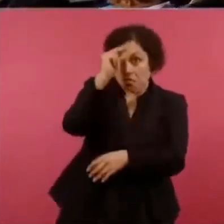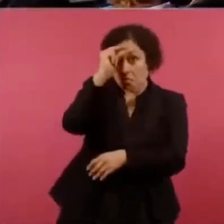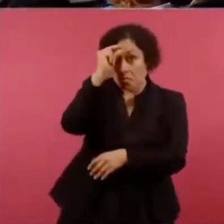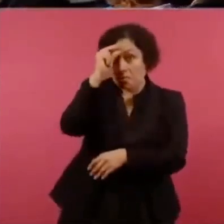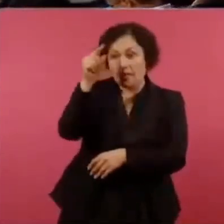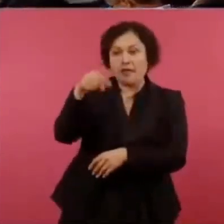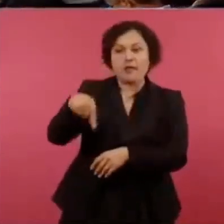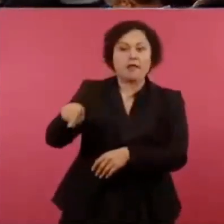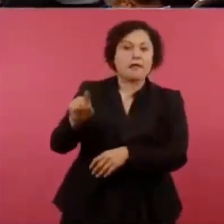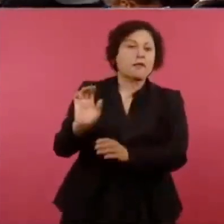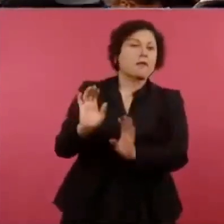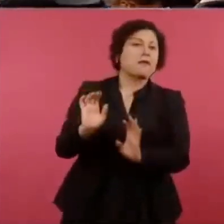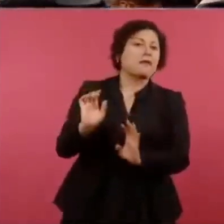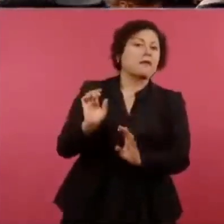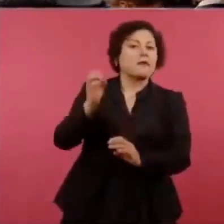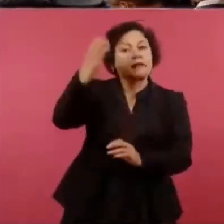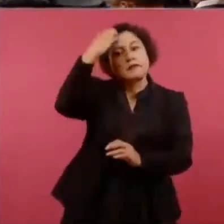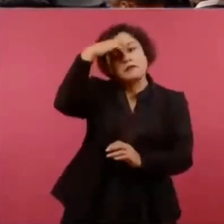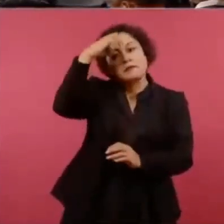expertos.